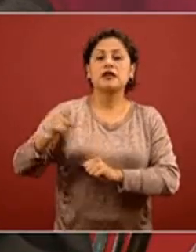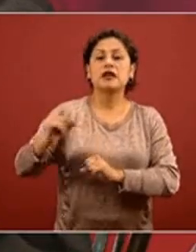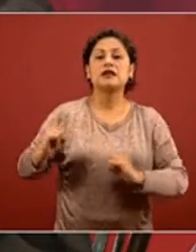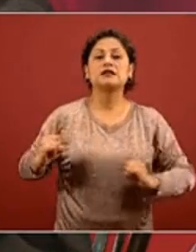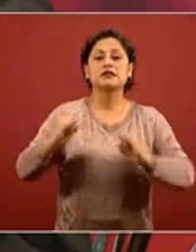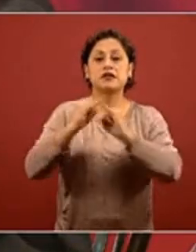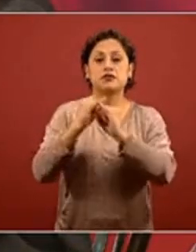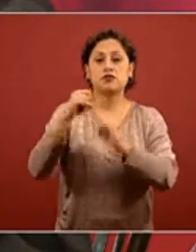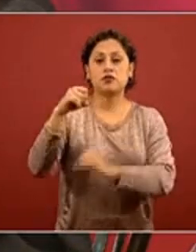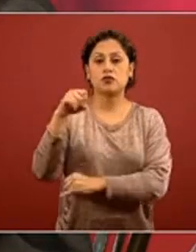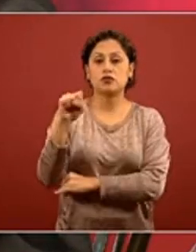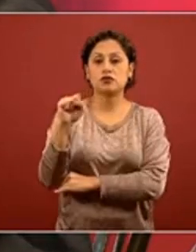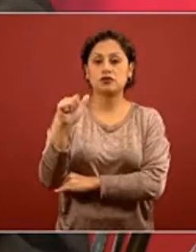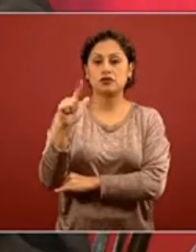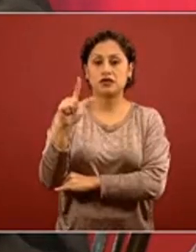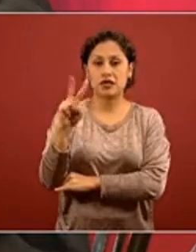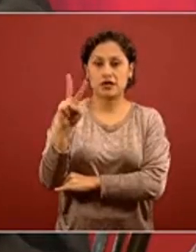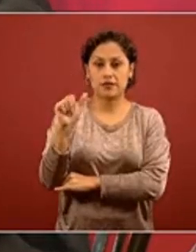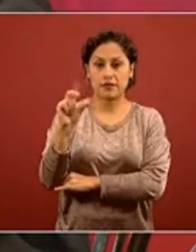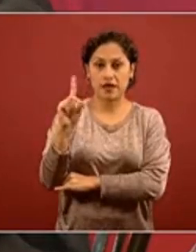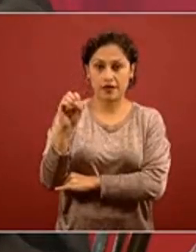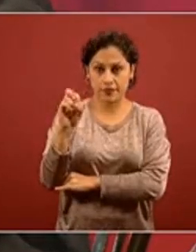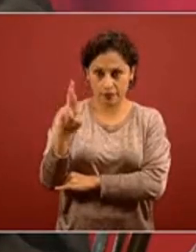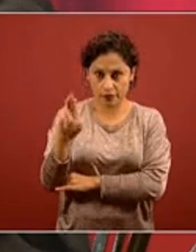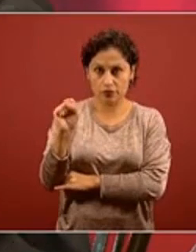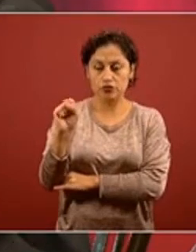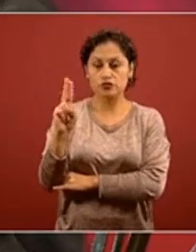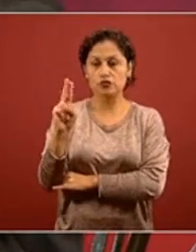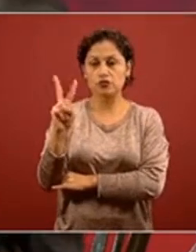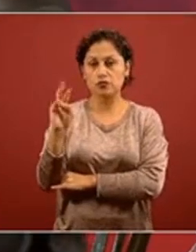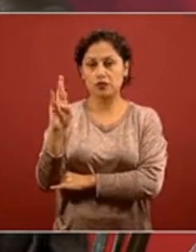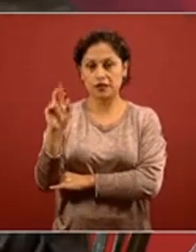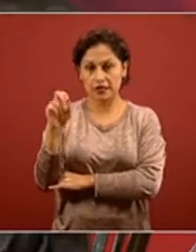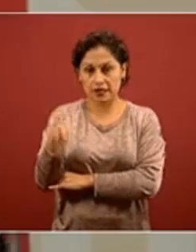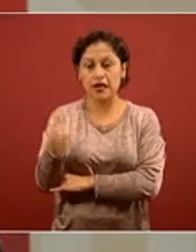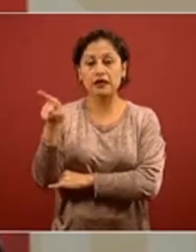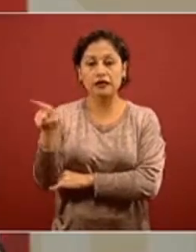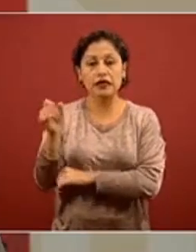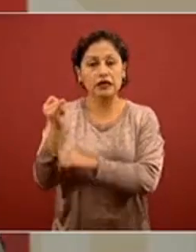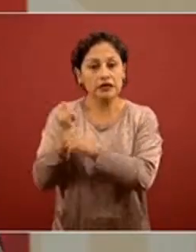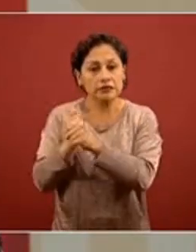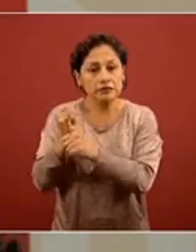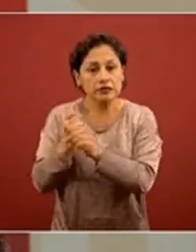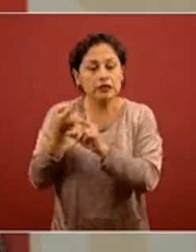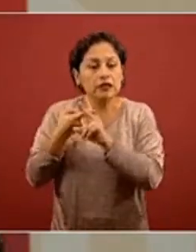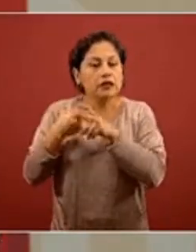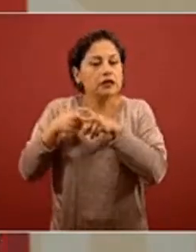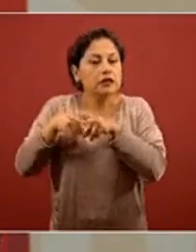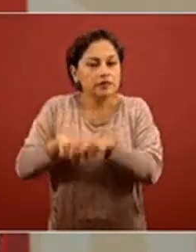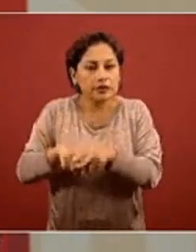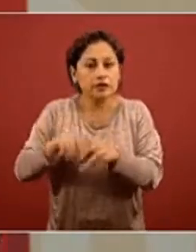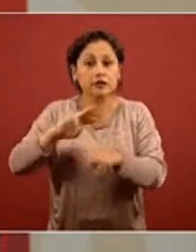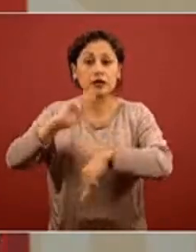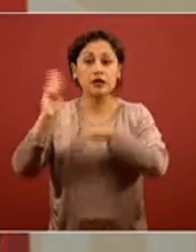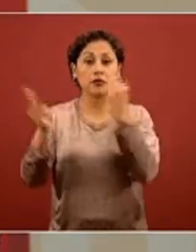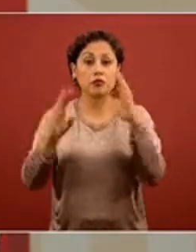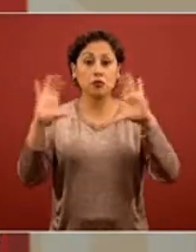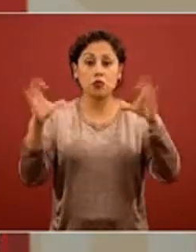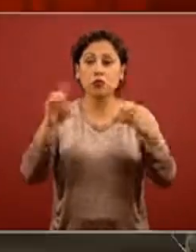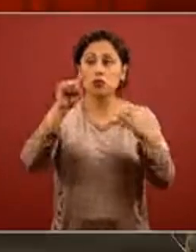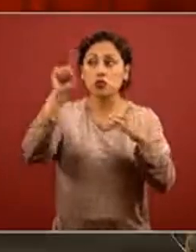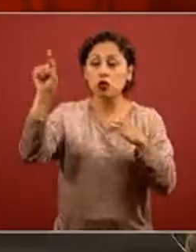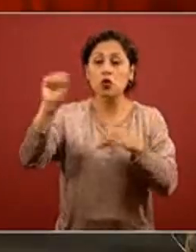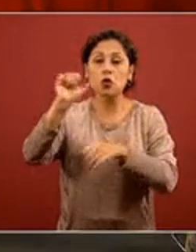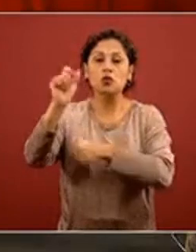Subirán, sobre este tema precisamente, y hay en otras partes del mundo. Entonces todavía tenemos que esperar al